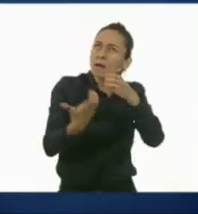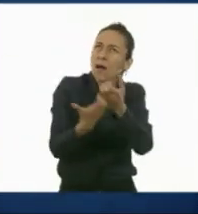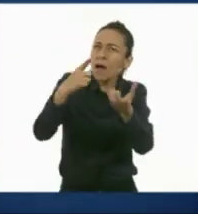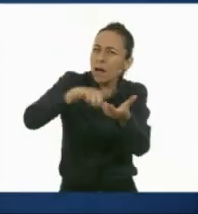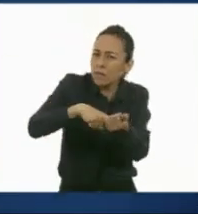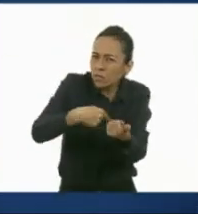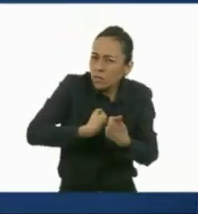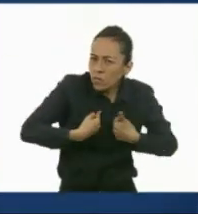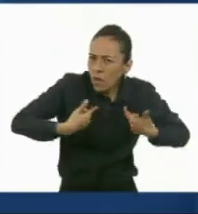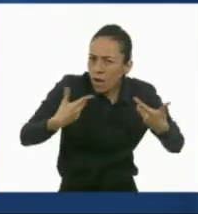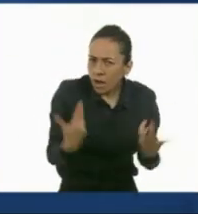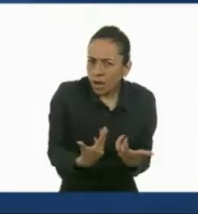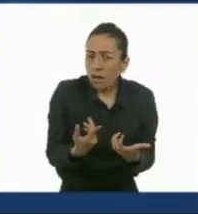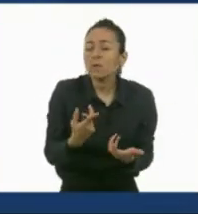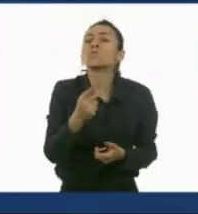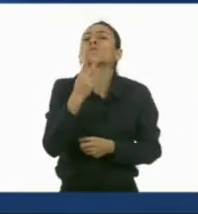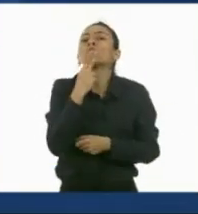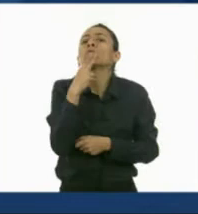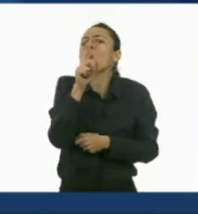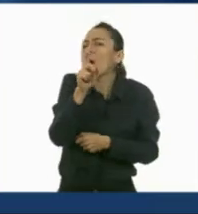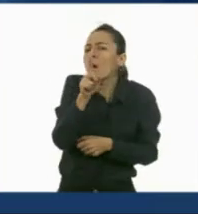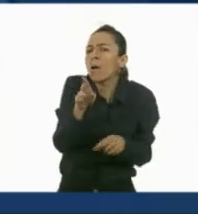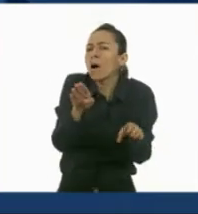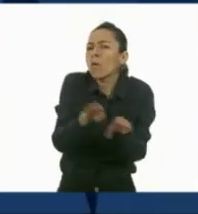ejemplo, el comer.